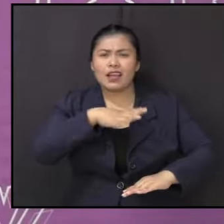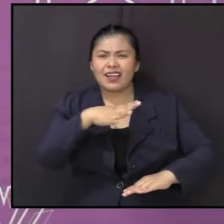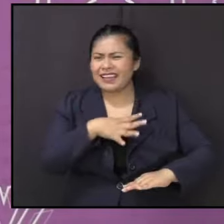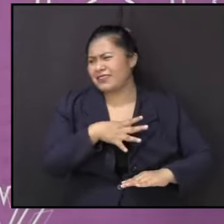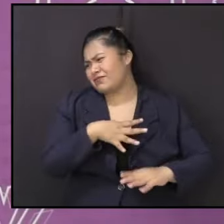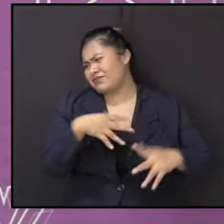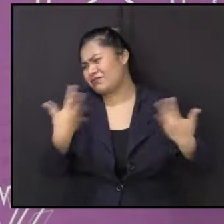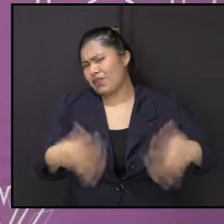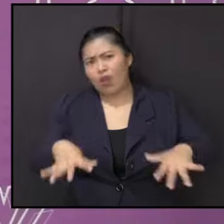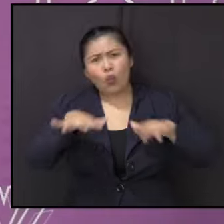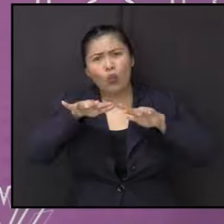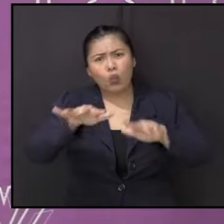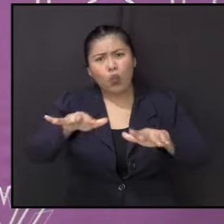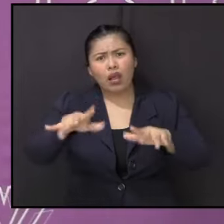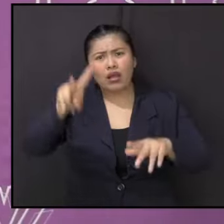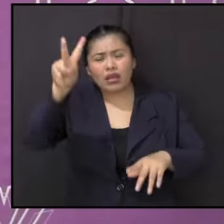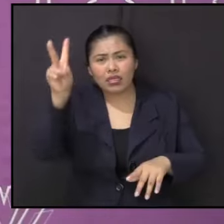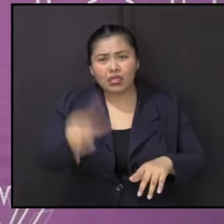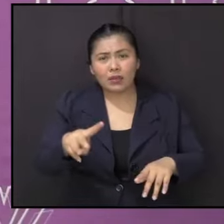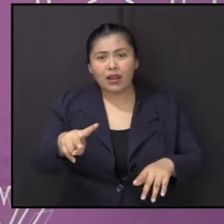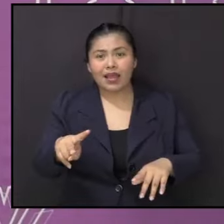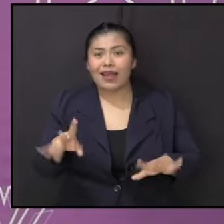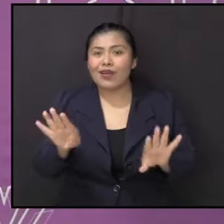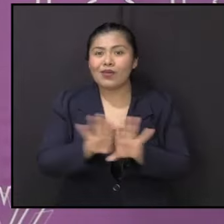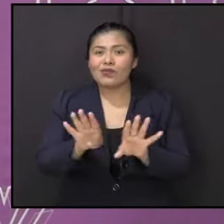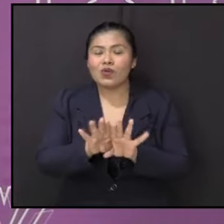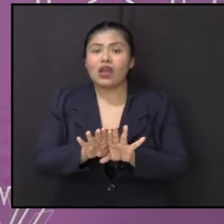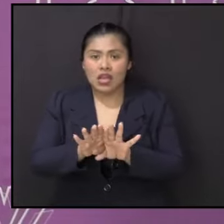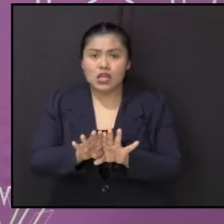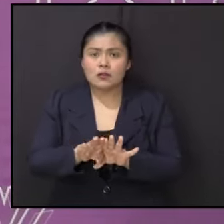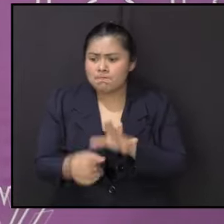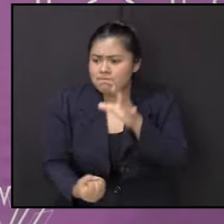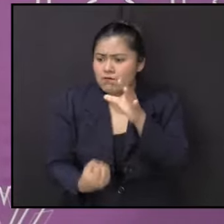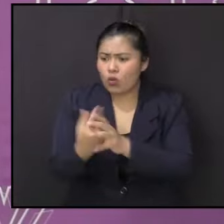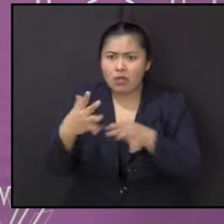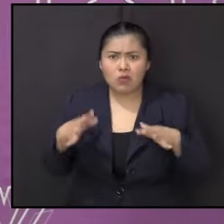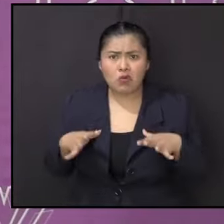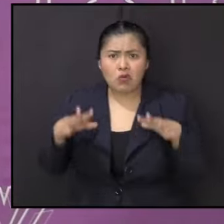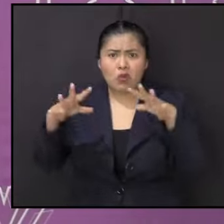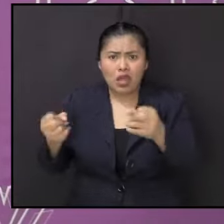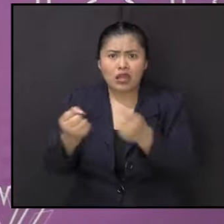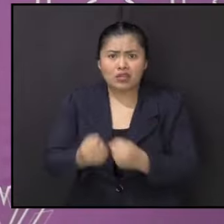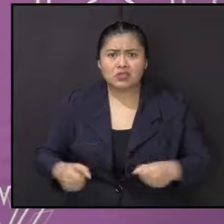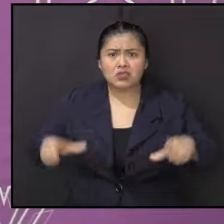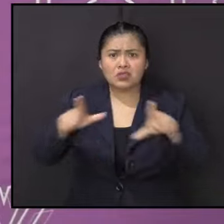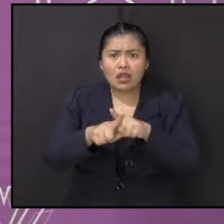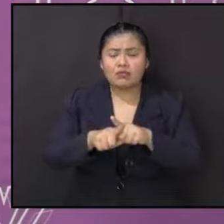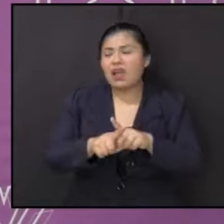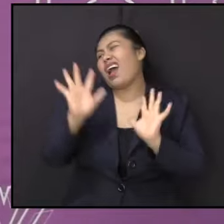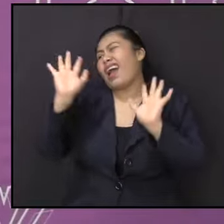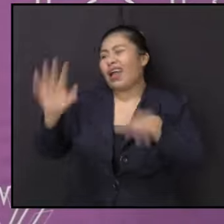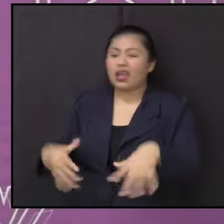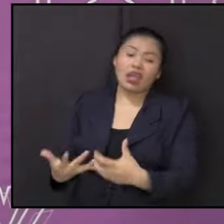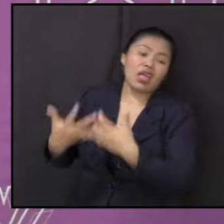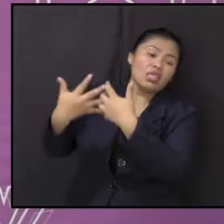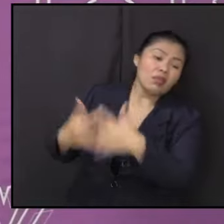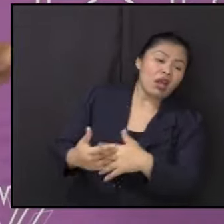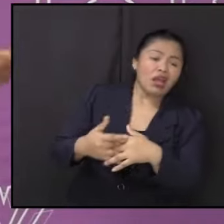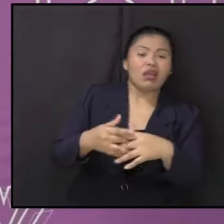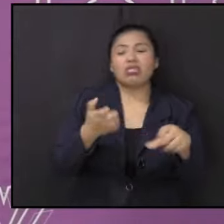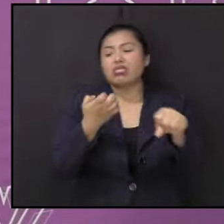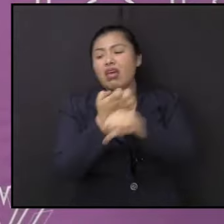gran rama ya de la economía que se trata del emprendimiento social. Ya no es este viejo discurso entre el Estado o las empresas, si unos son malos, si unos son